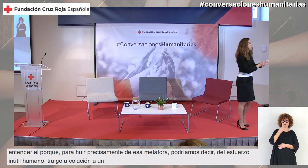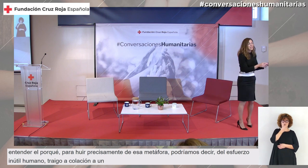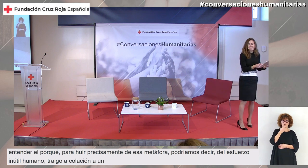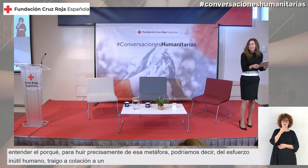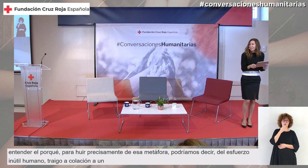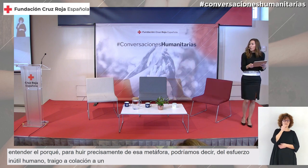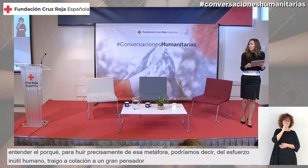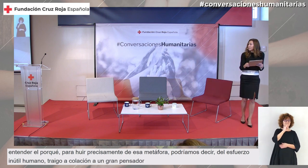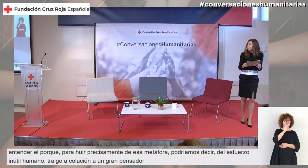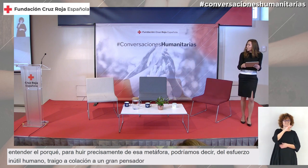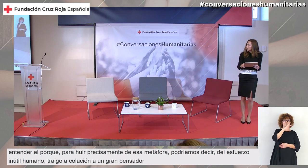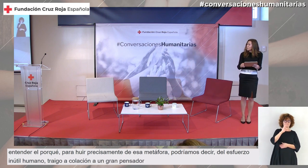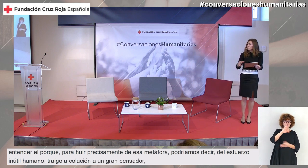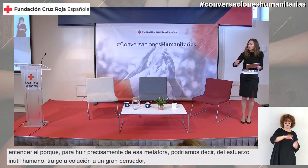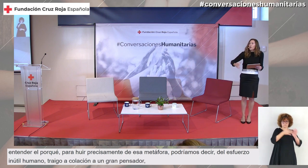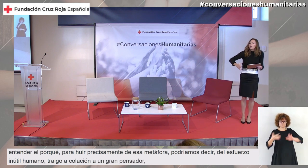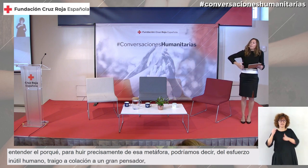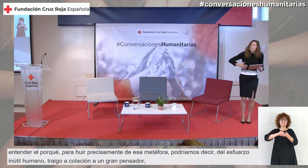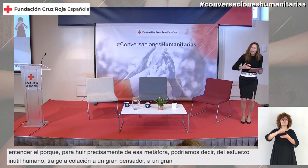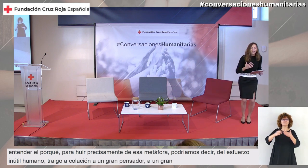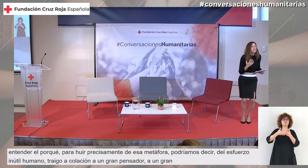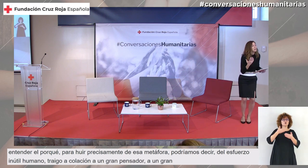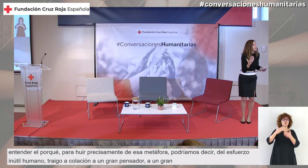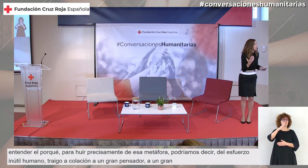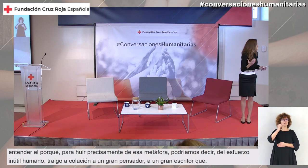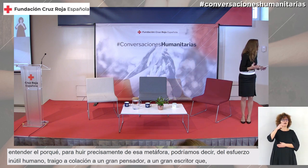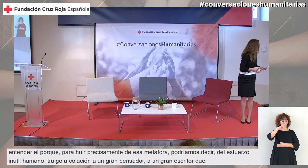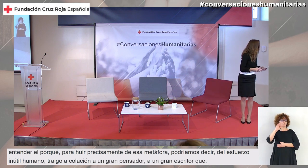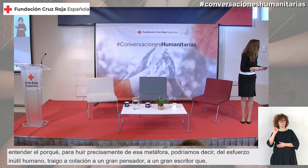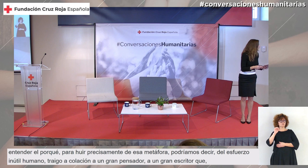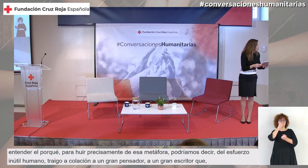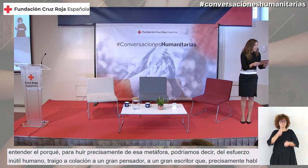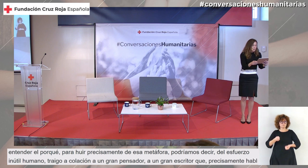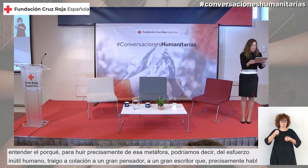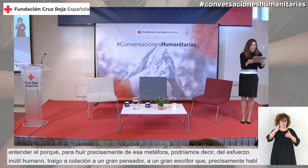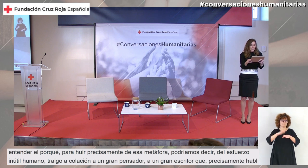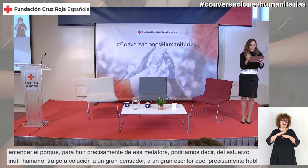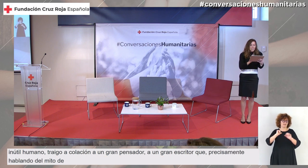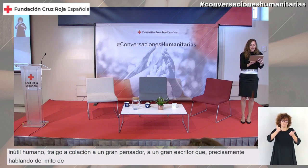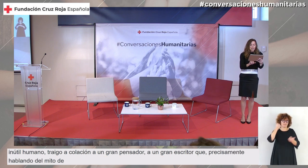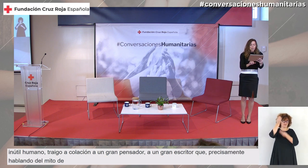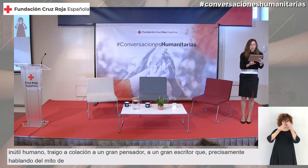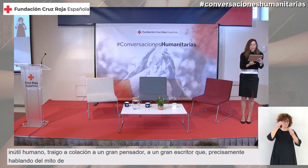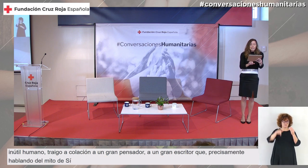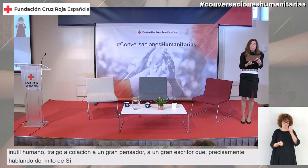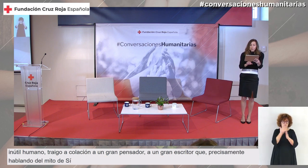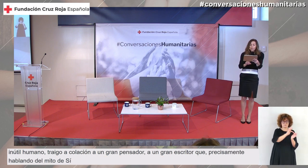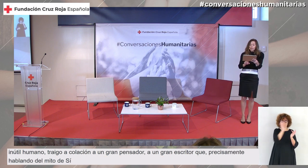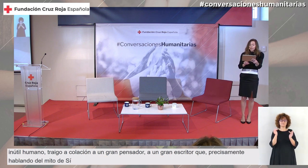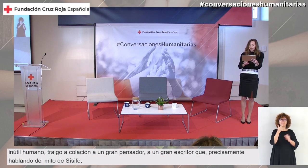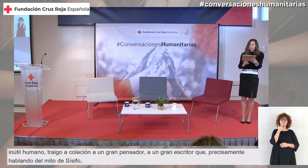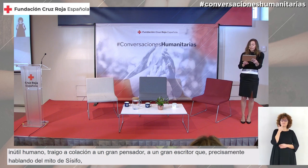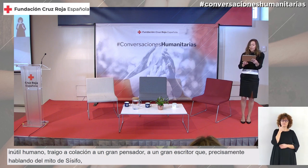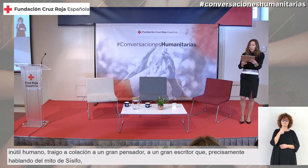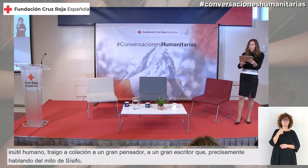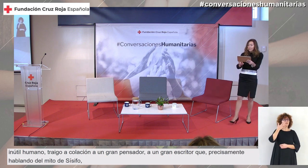dijo esta frase que quiero compartir con todos vosotros para empezar inspirándonos a día de hoy en la mañana y dijo siempre he